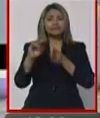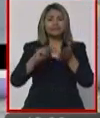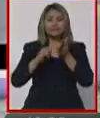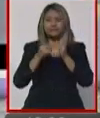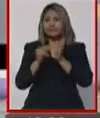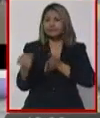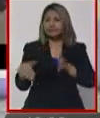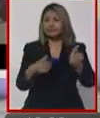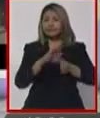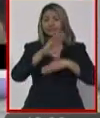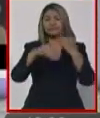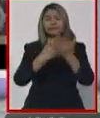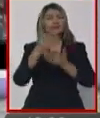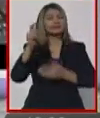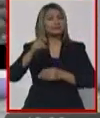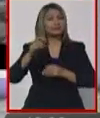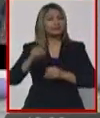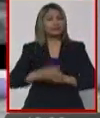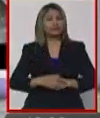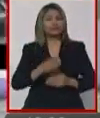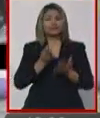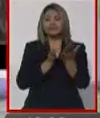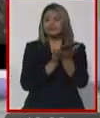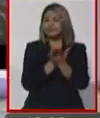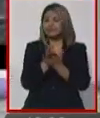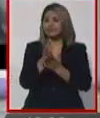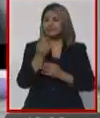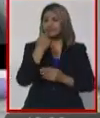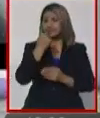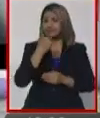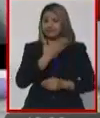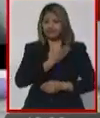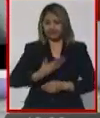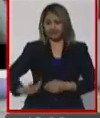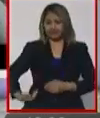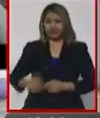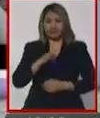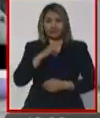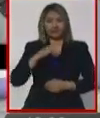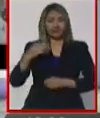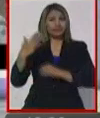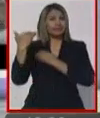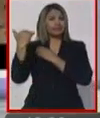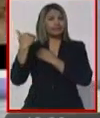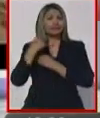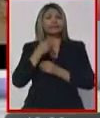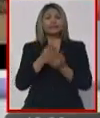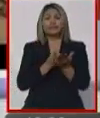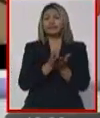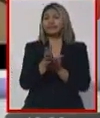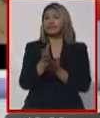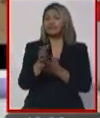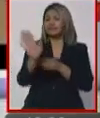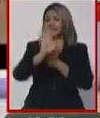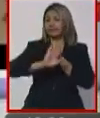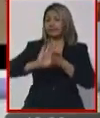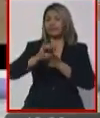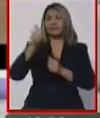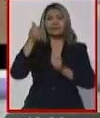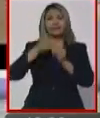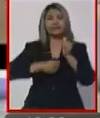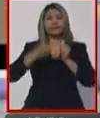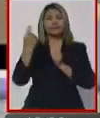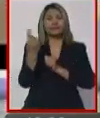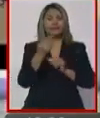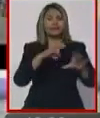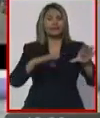caminos, es todo lo que necesita nuestra gente, son derechos, y lo decía el presidente del Comité Pro Santa Cruz, derechos que defenderemos en cada